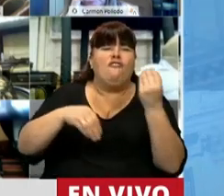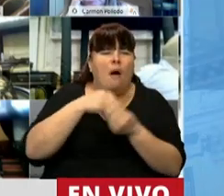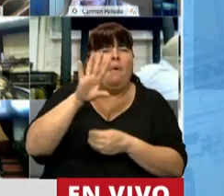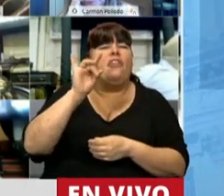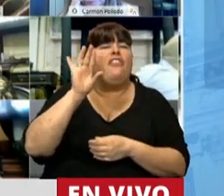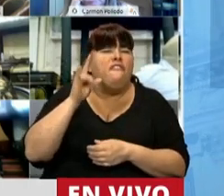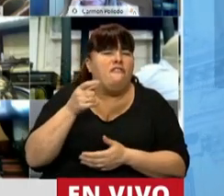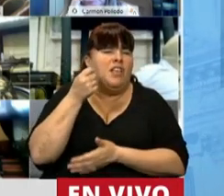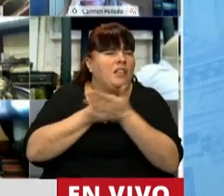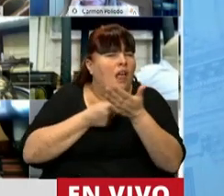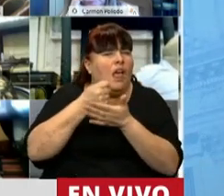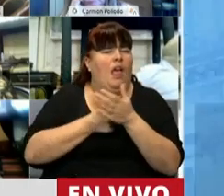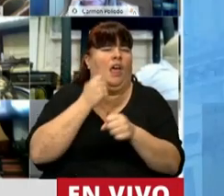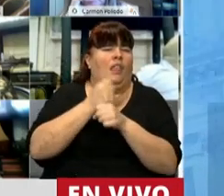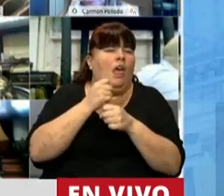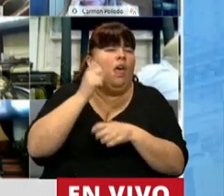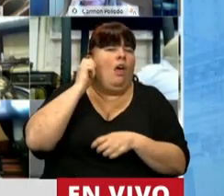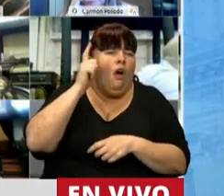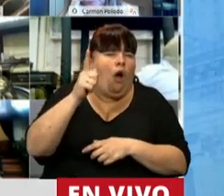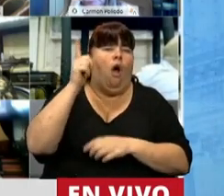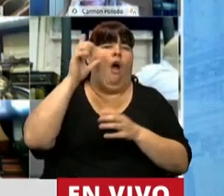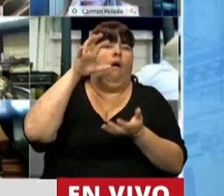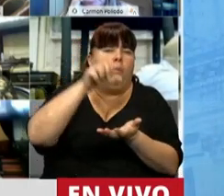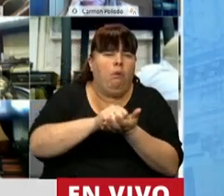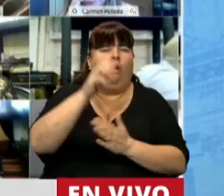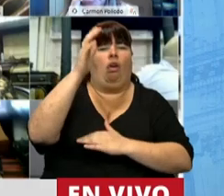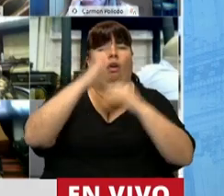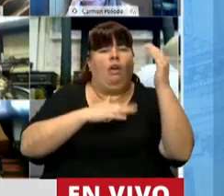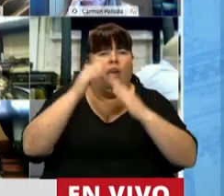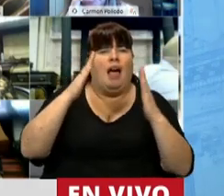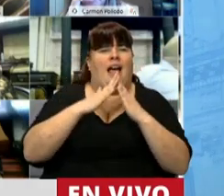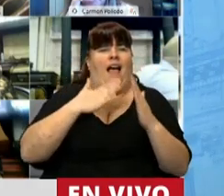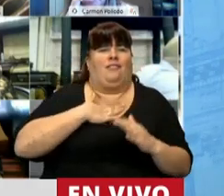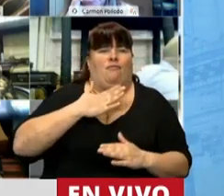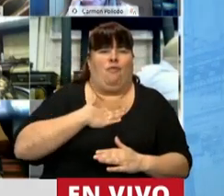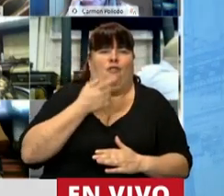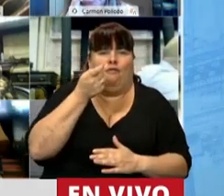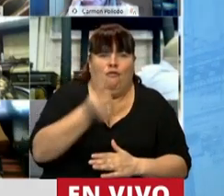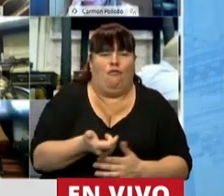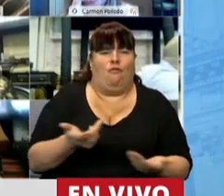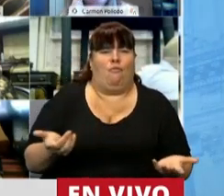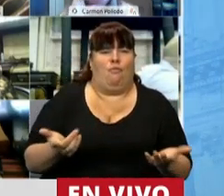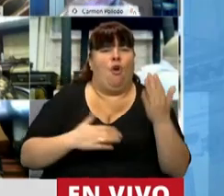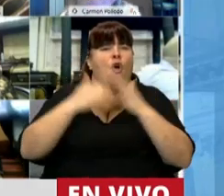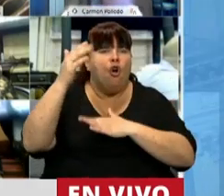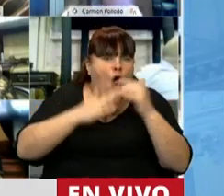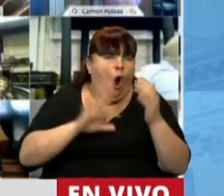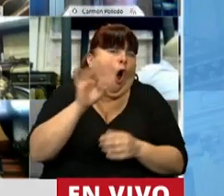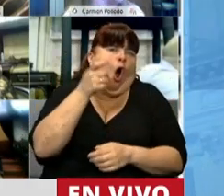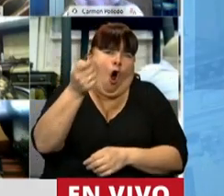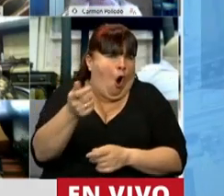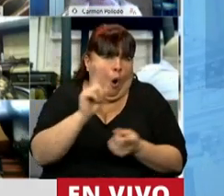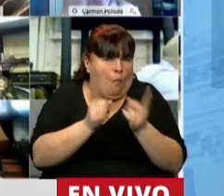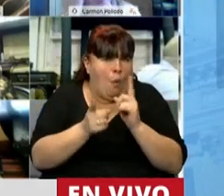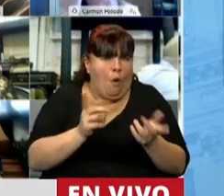costó muchísimo trabajo poder conseguir y construir su vivienda propia, construyéndola o